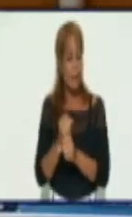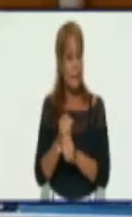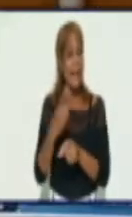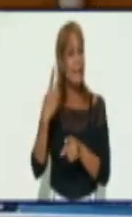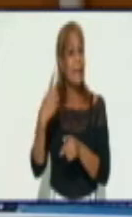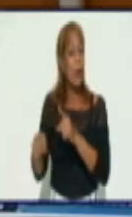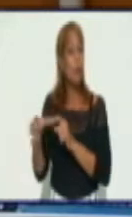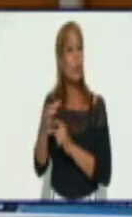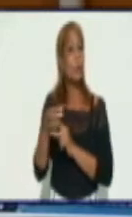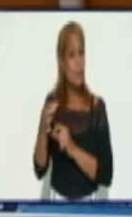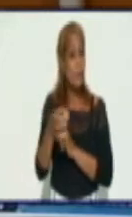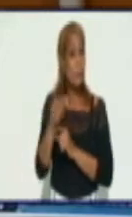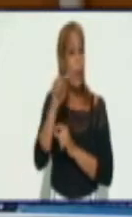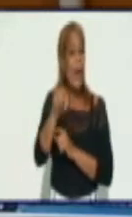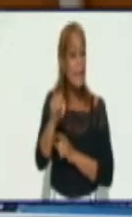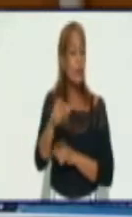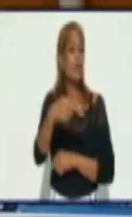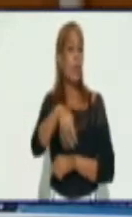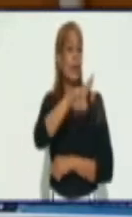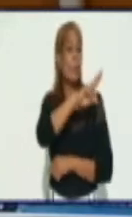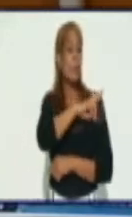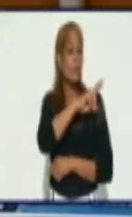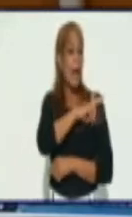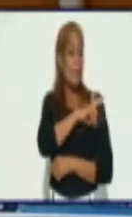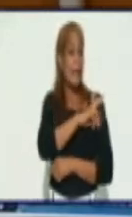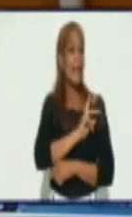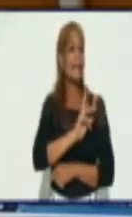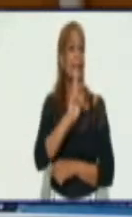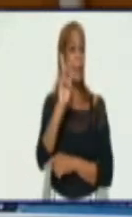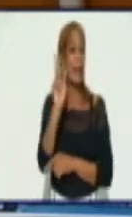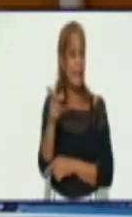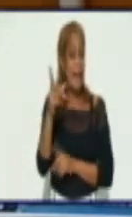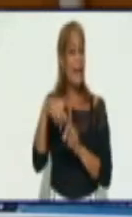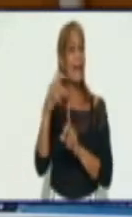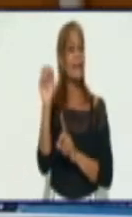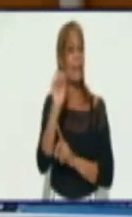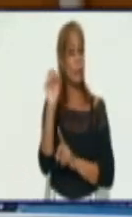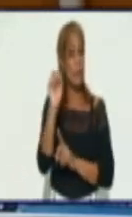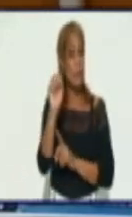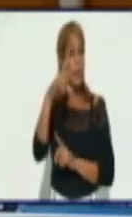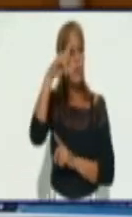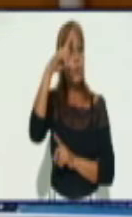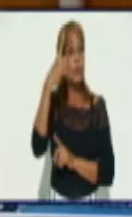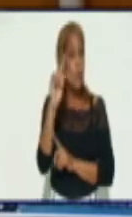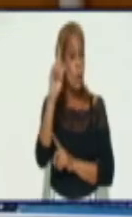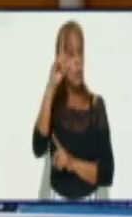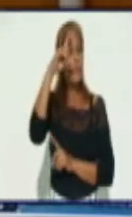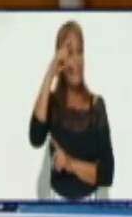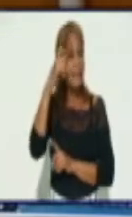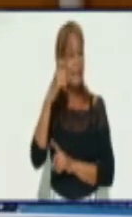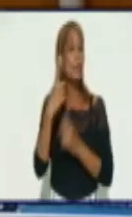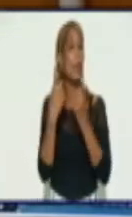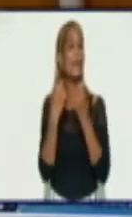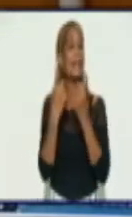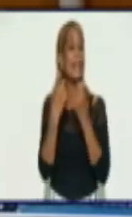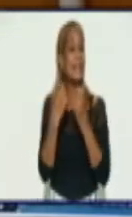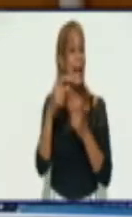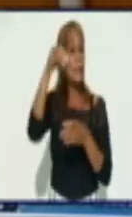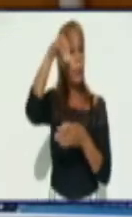de organizar concertar y demandar la transportación sólo si son imprescindibles de lo contrario